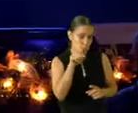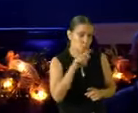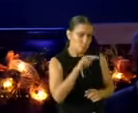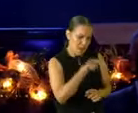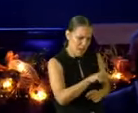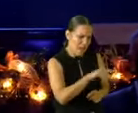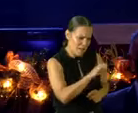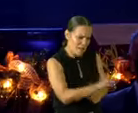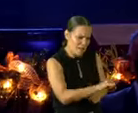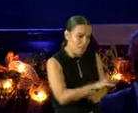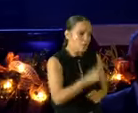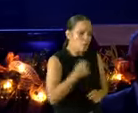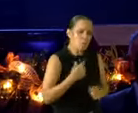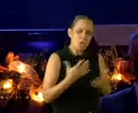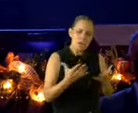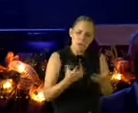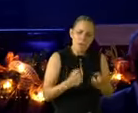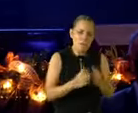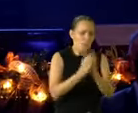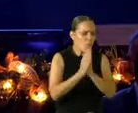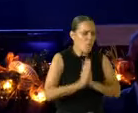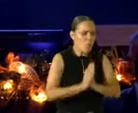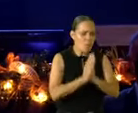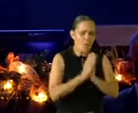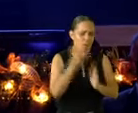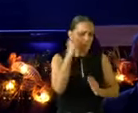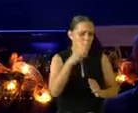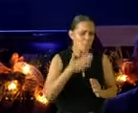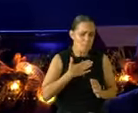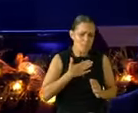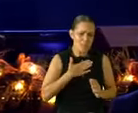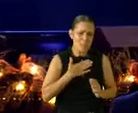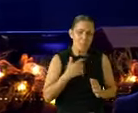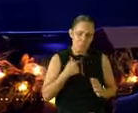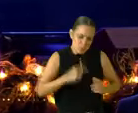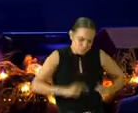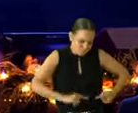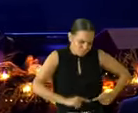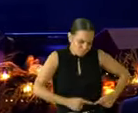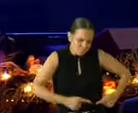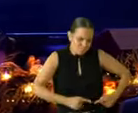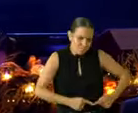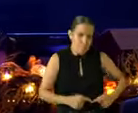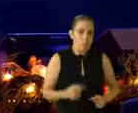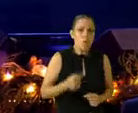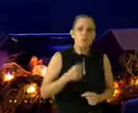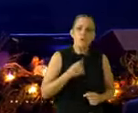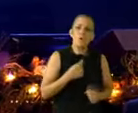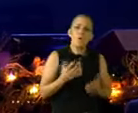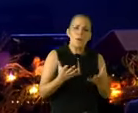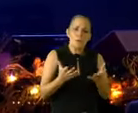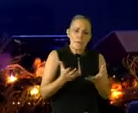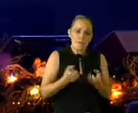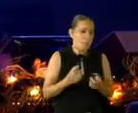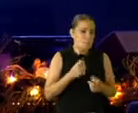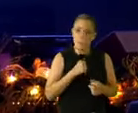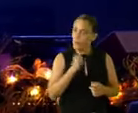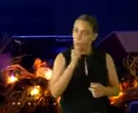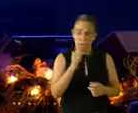tengo una hernia. Yo, claro que sí. Yo le dije, pero yo voy a orar no aquí privado, yo quiero orar allá con todo el